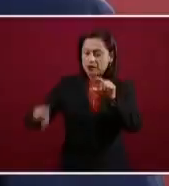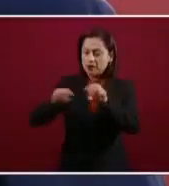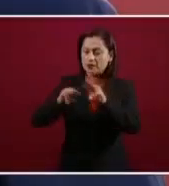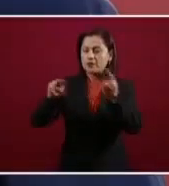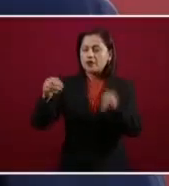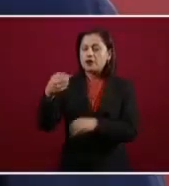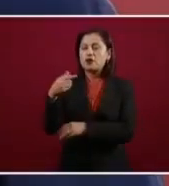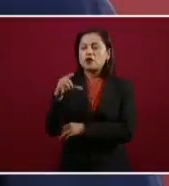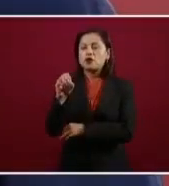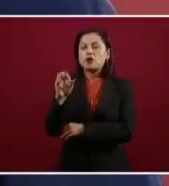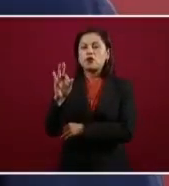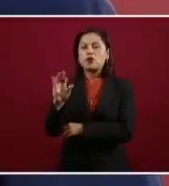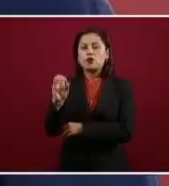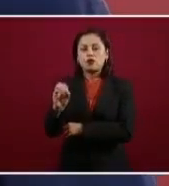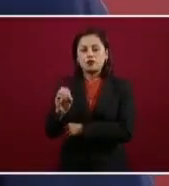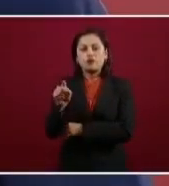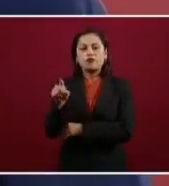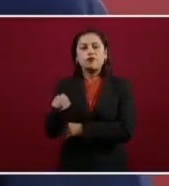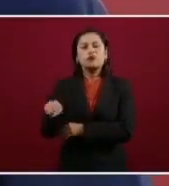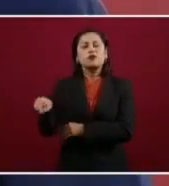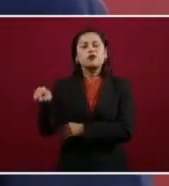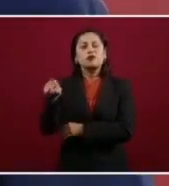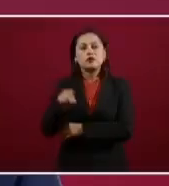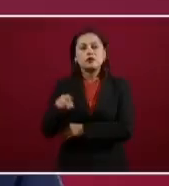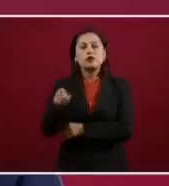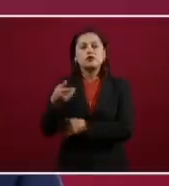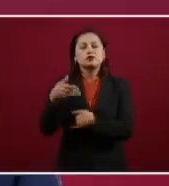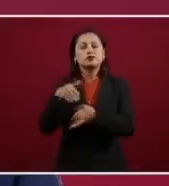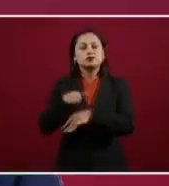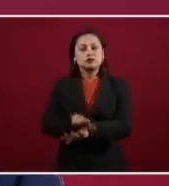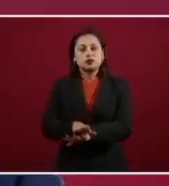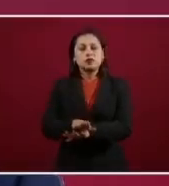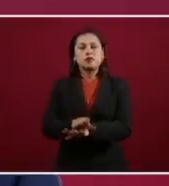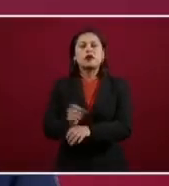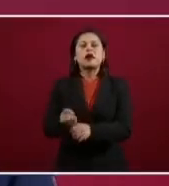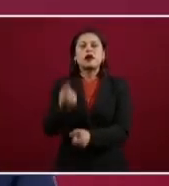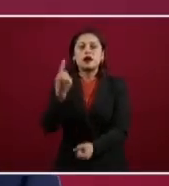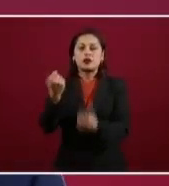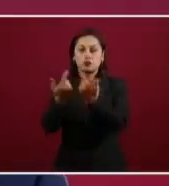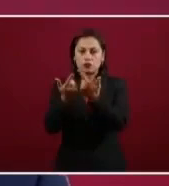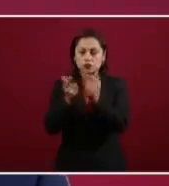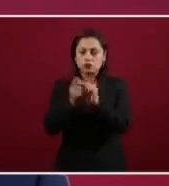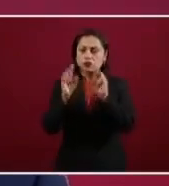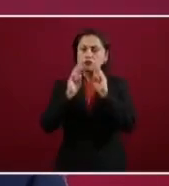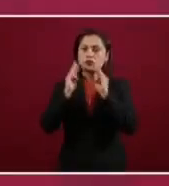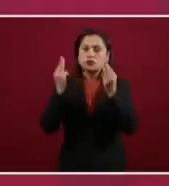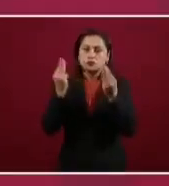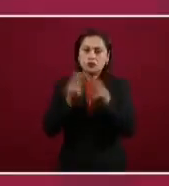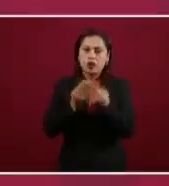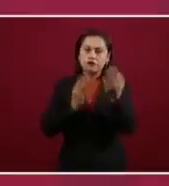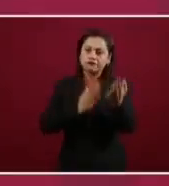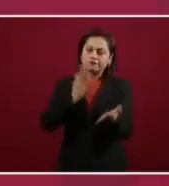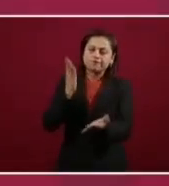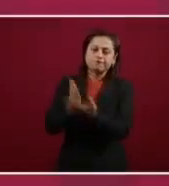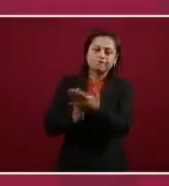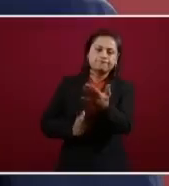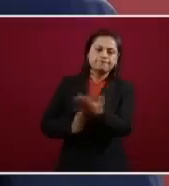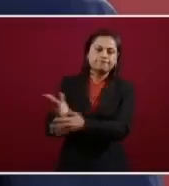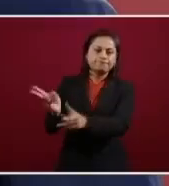el caribe de las extorsiones que hay asaltos a embarcaciones hay